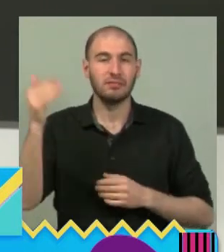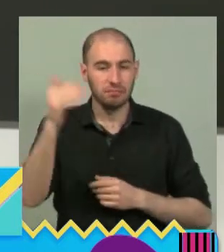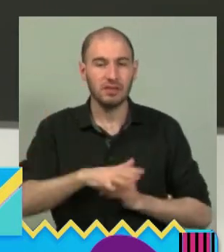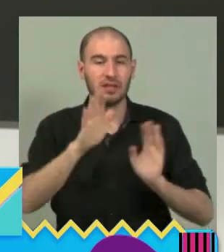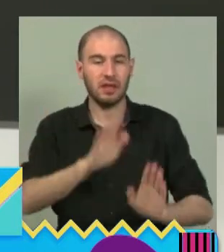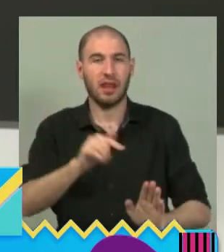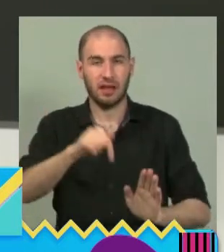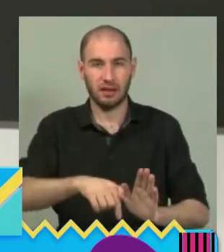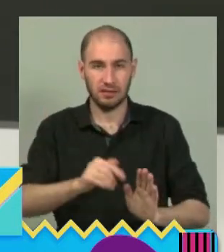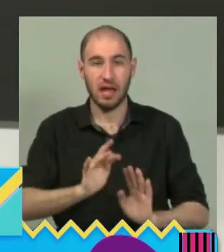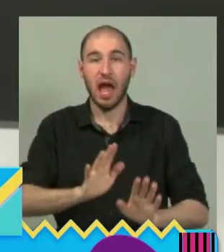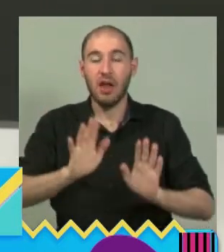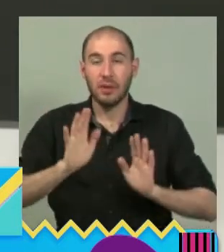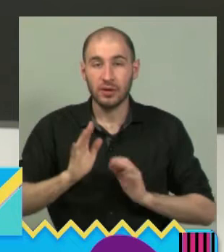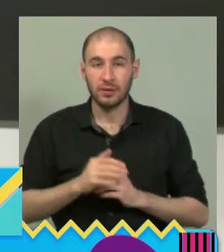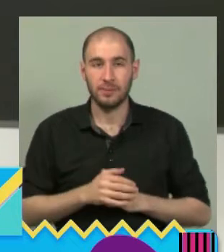posan aquí y quizás tienen